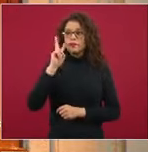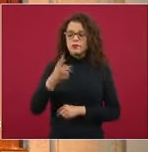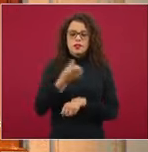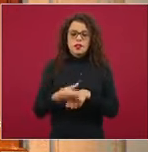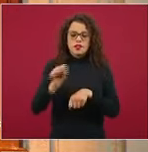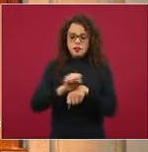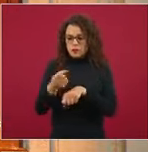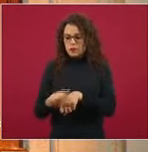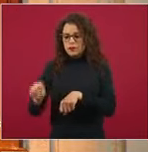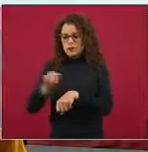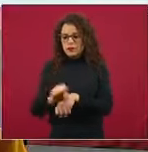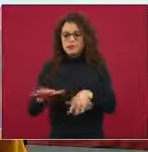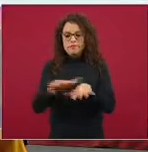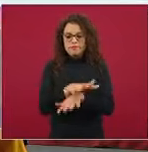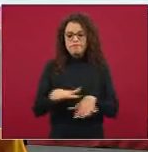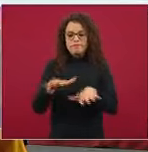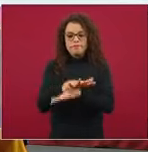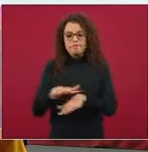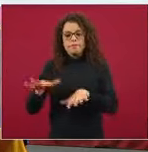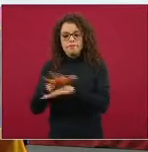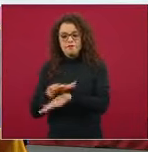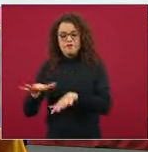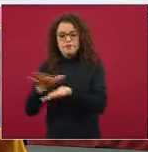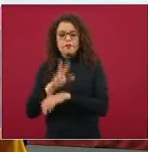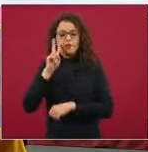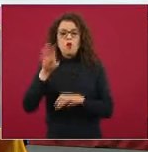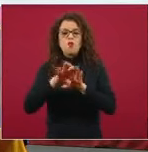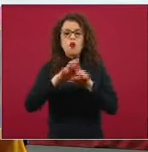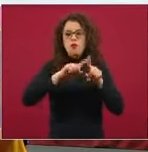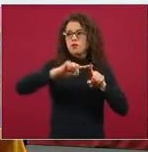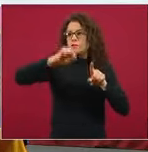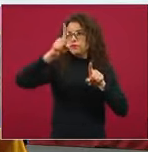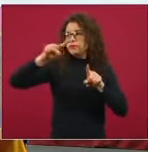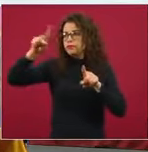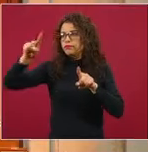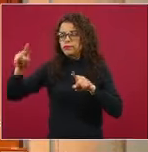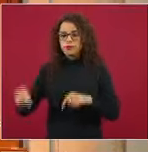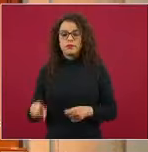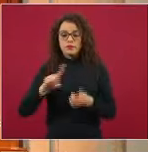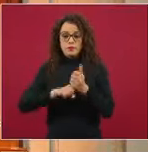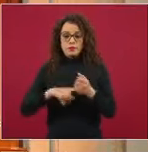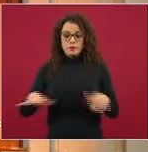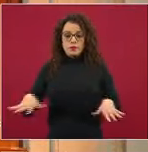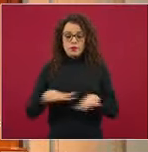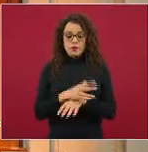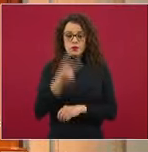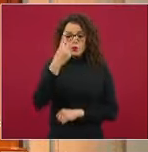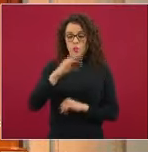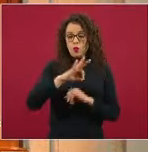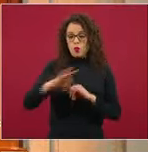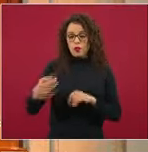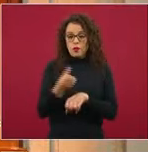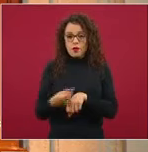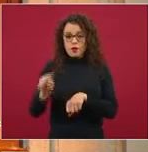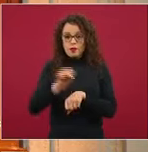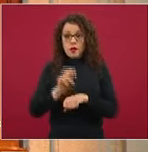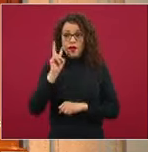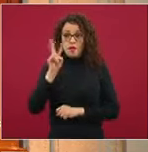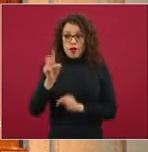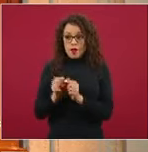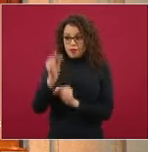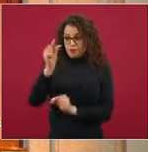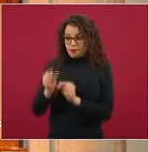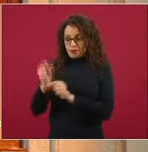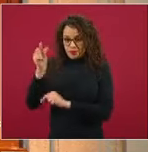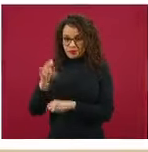semanas epidemiológicas. Para el cambio entre las dos últimas semanas que vemos graficadas, es decir,